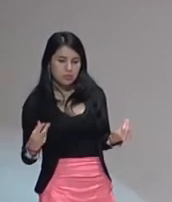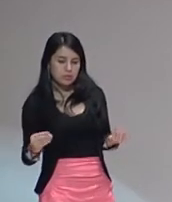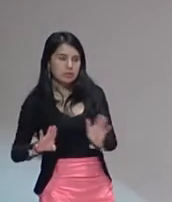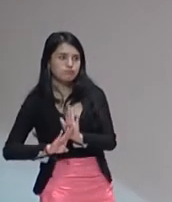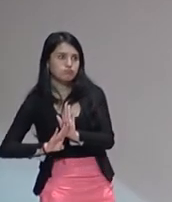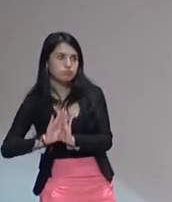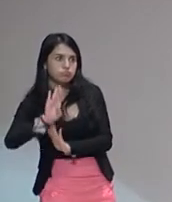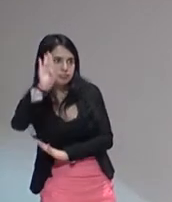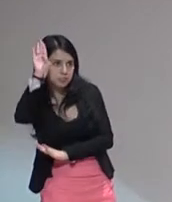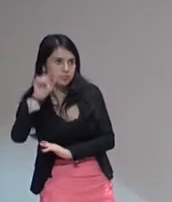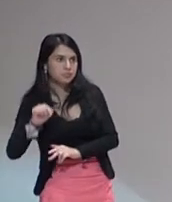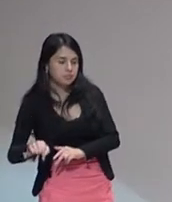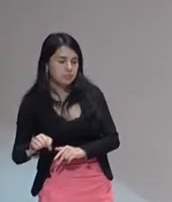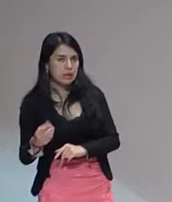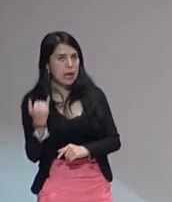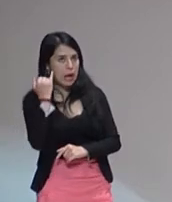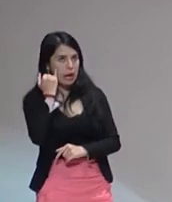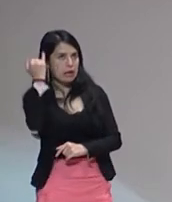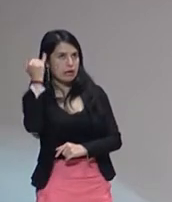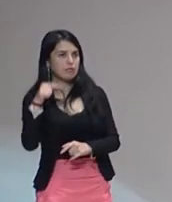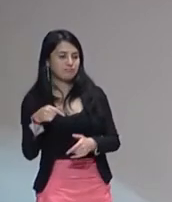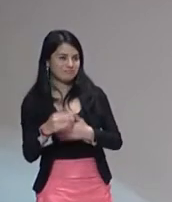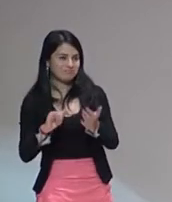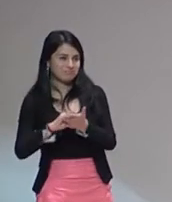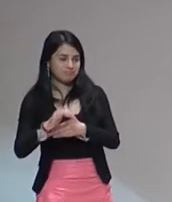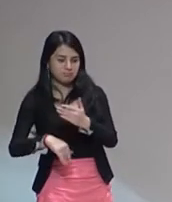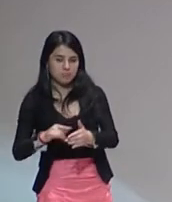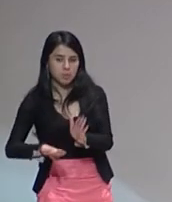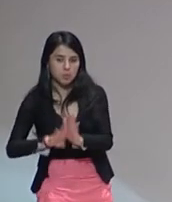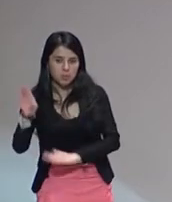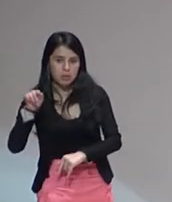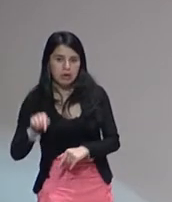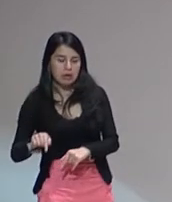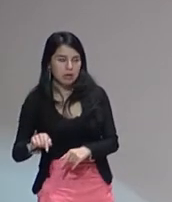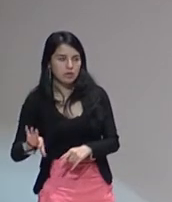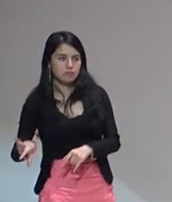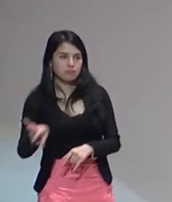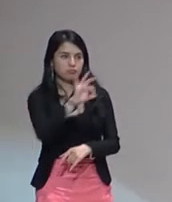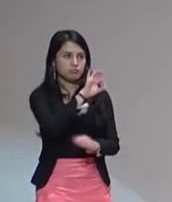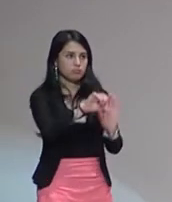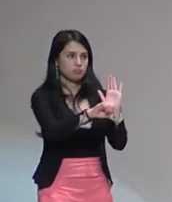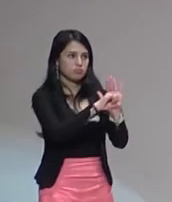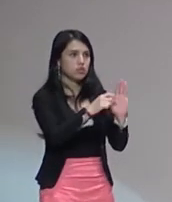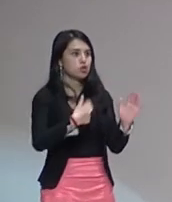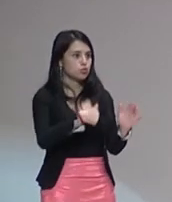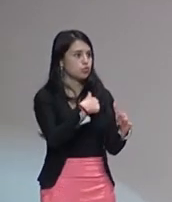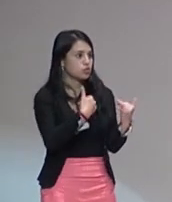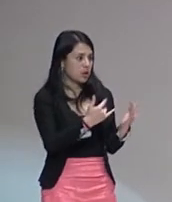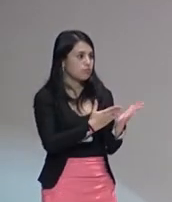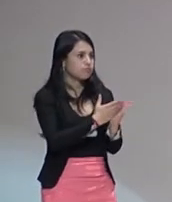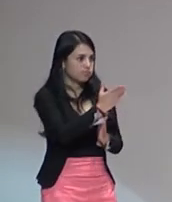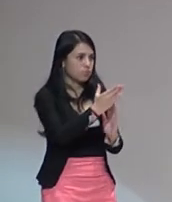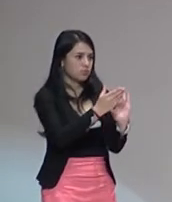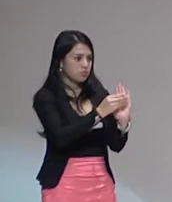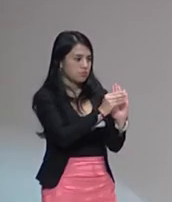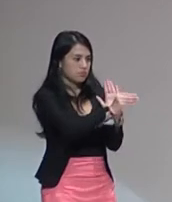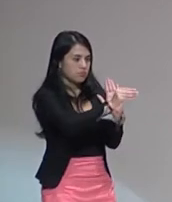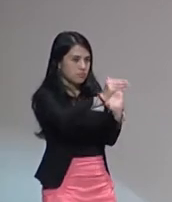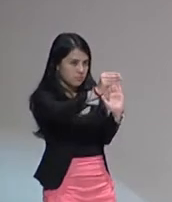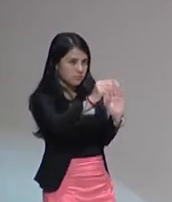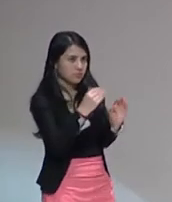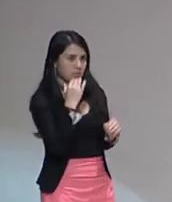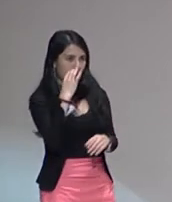avanzó en este proceso, y todavía mantenemos conexión. Hay un joven